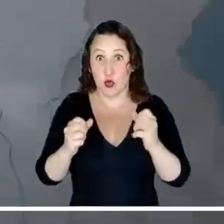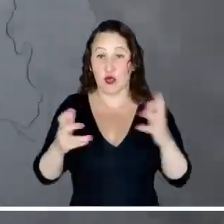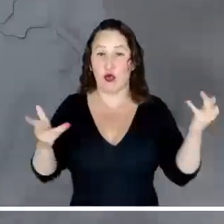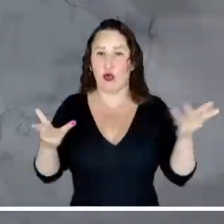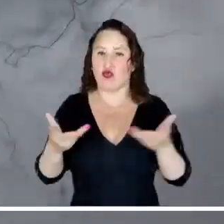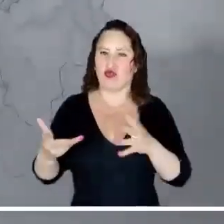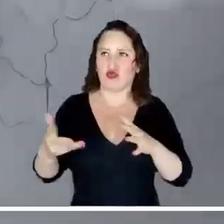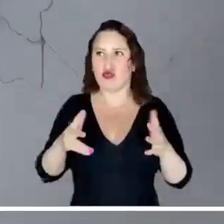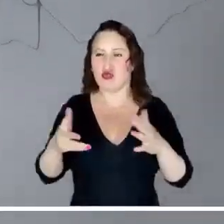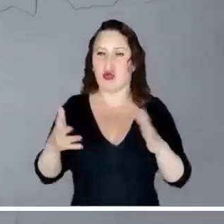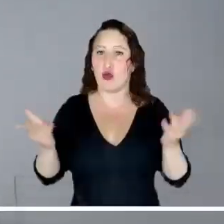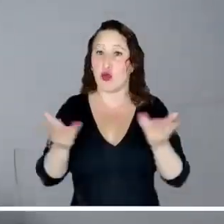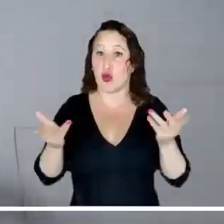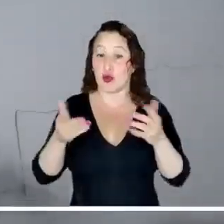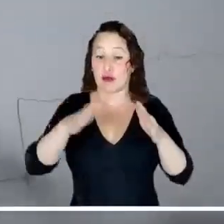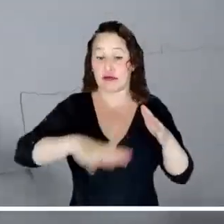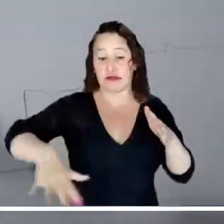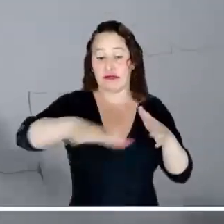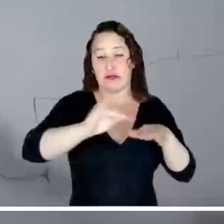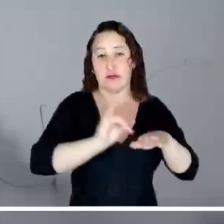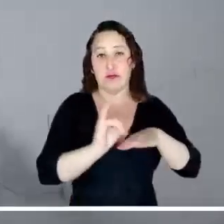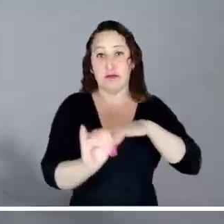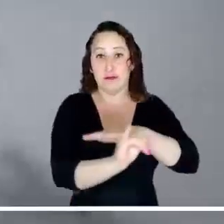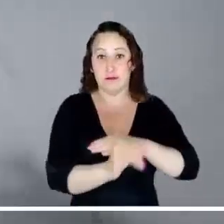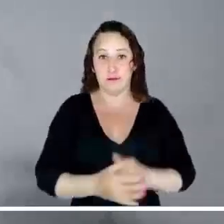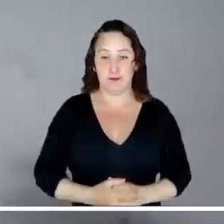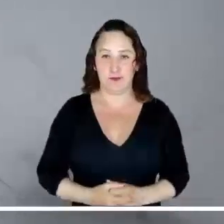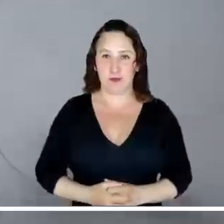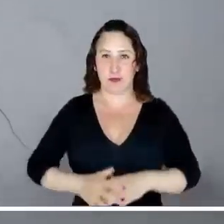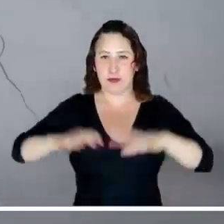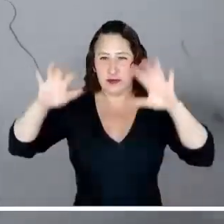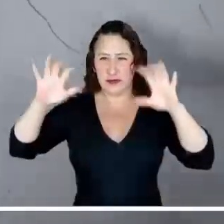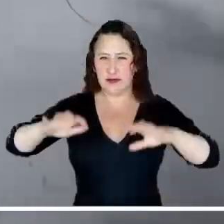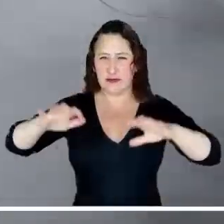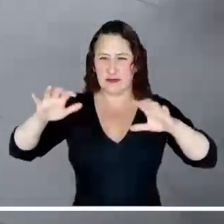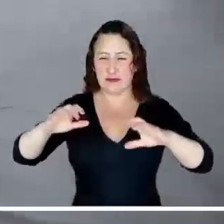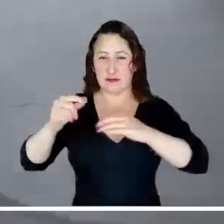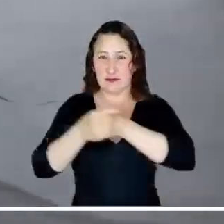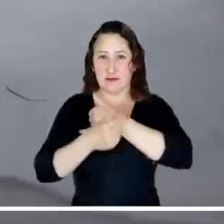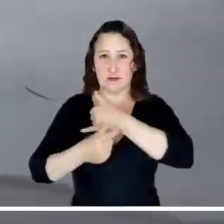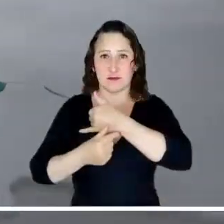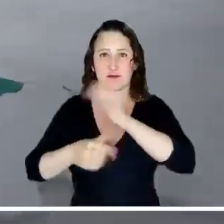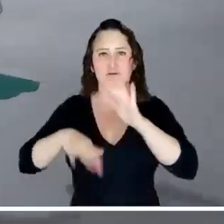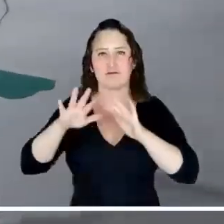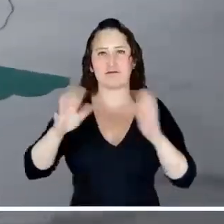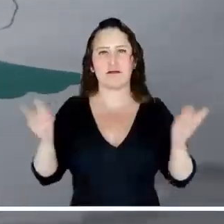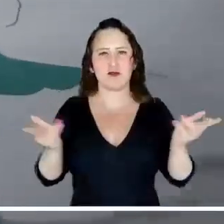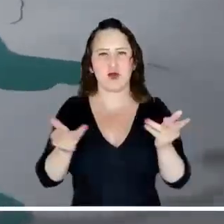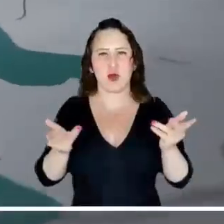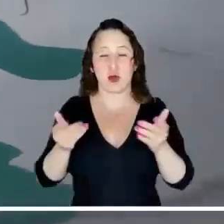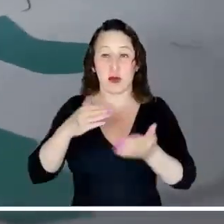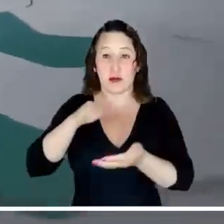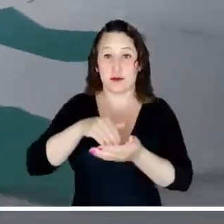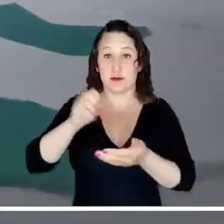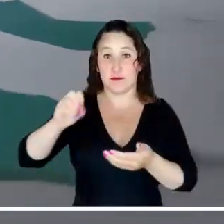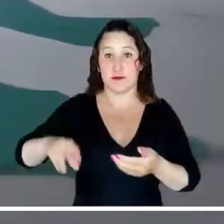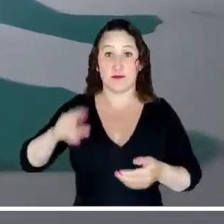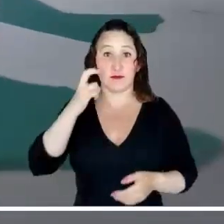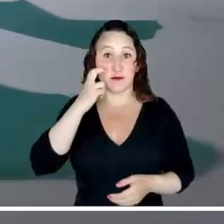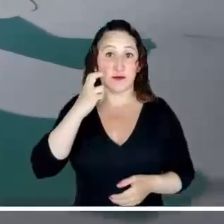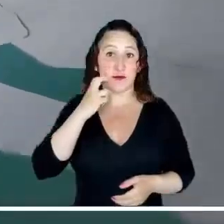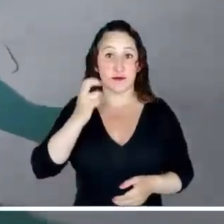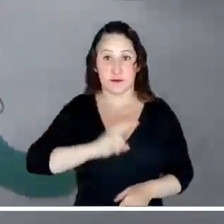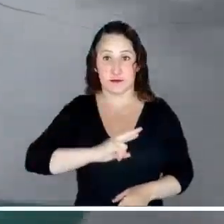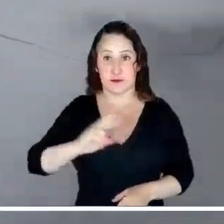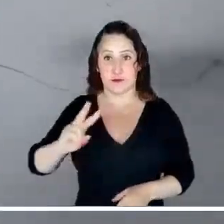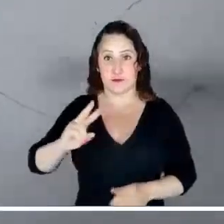en amplios sectores de las islas. Las lluvias se tomarán la región pacífica, especialmente algunas zonas del centro y sur de Chocó, Valle